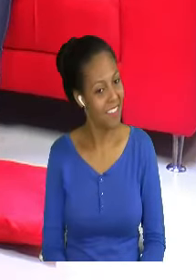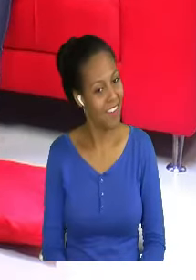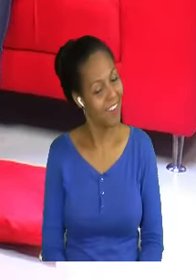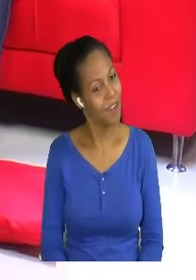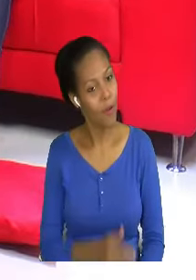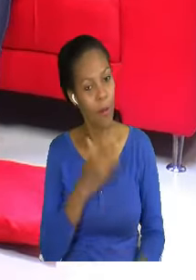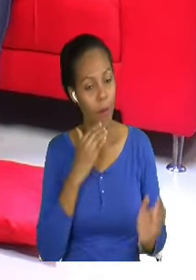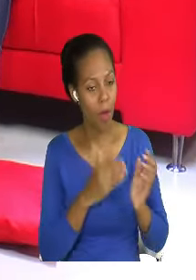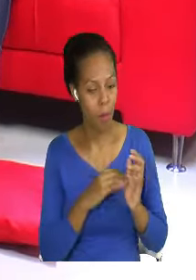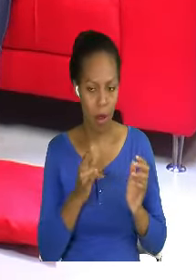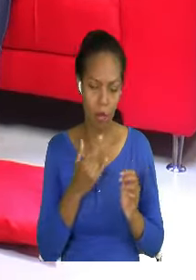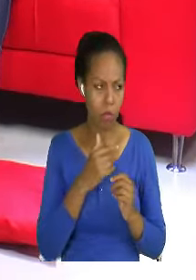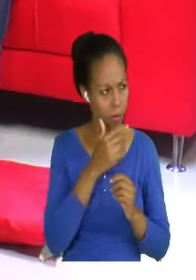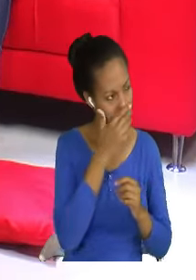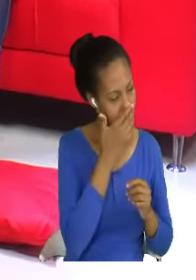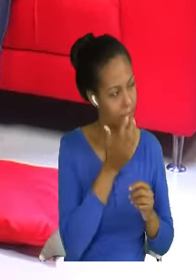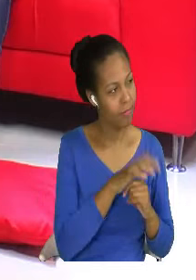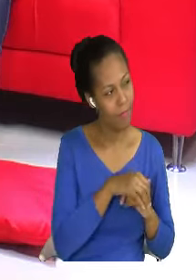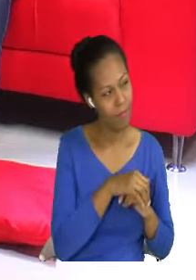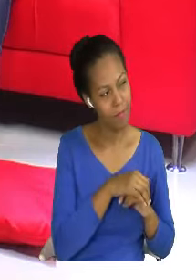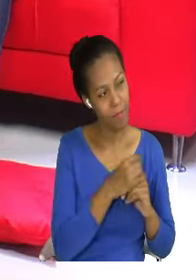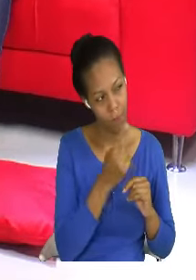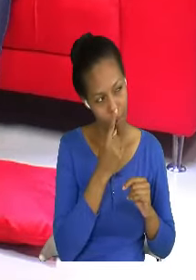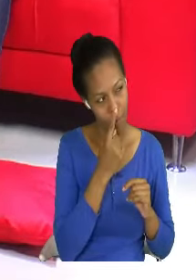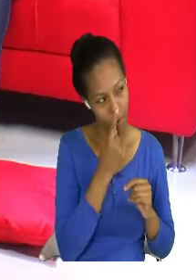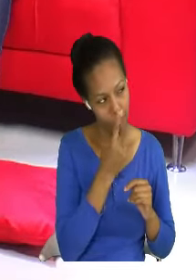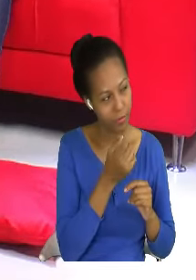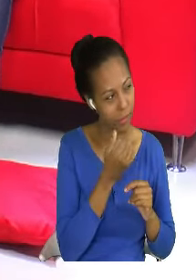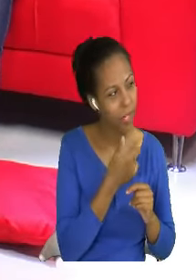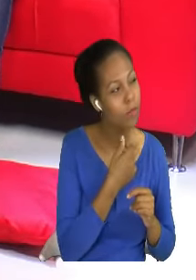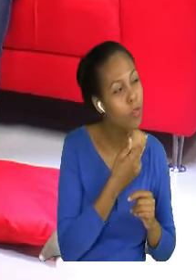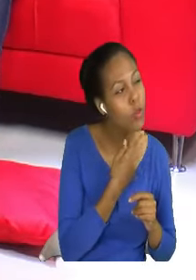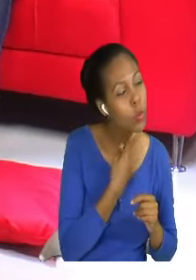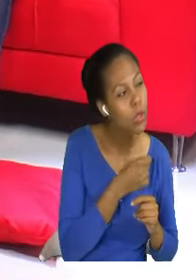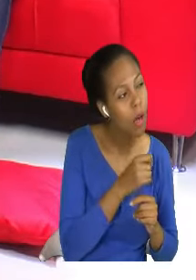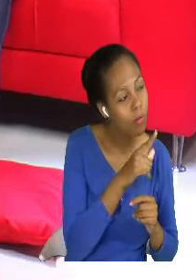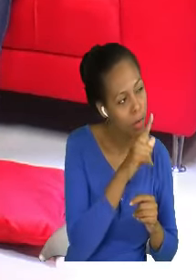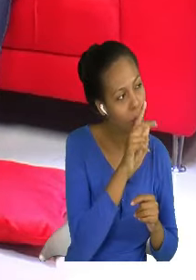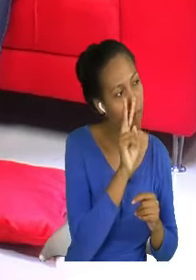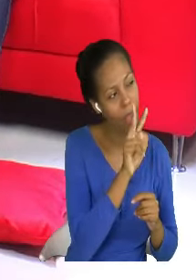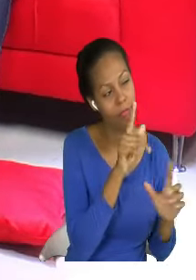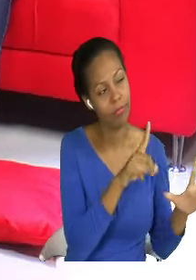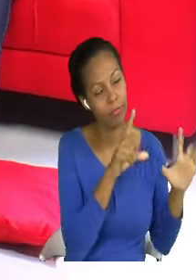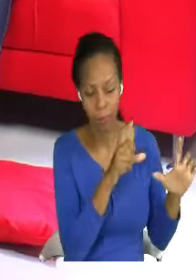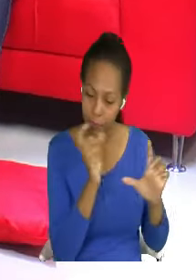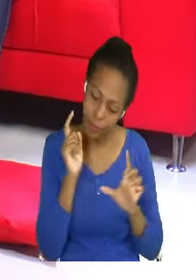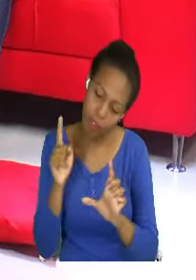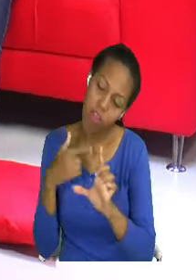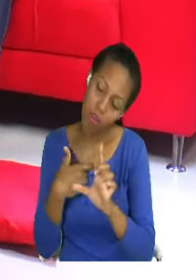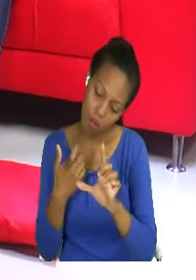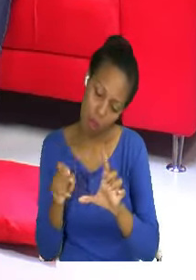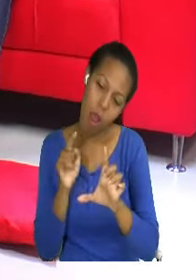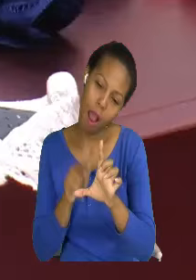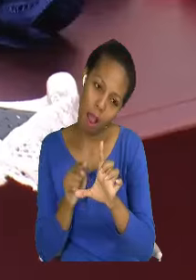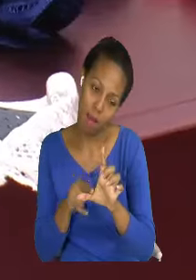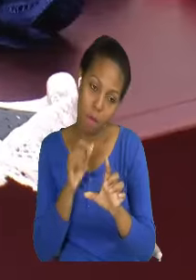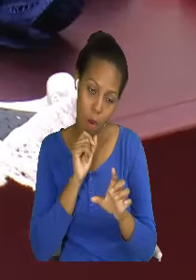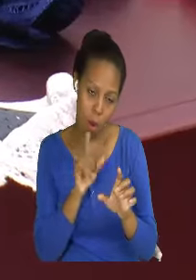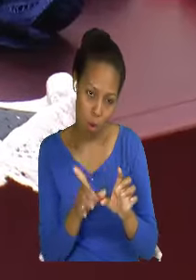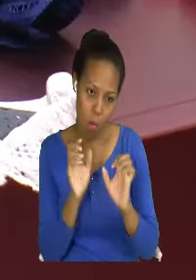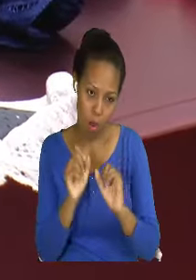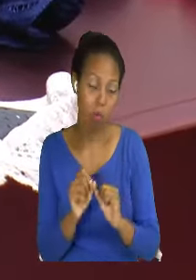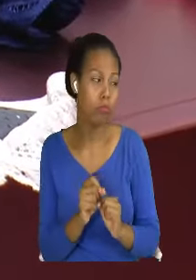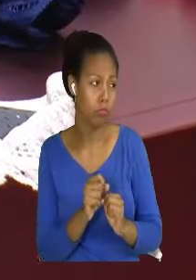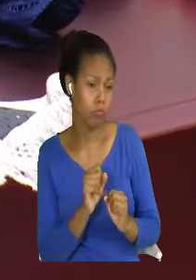una lencería y la quiero, yo puedo comunicarme contigo y decirte, Luisa, por favor, quiero este conjunto. ¿Tú lo claro que sí.